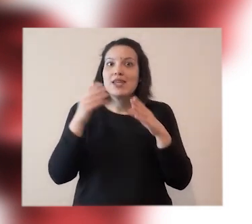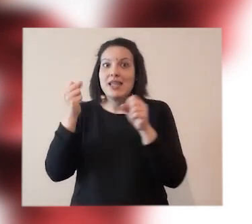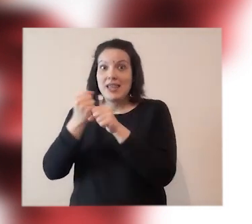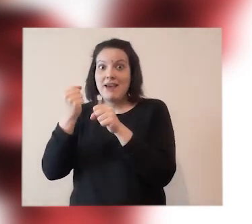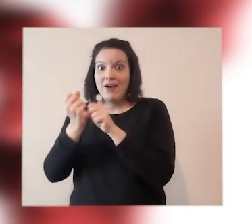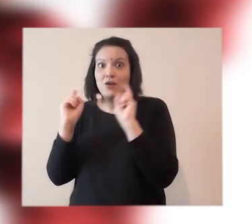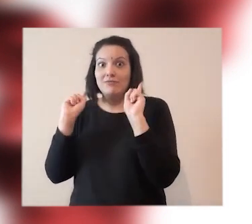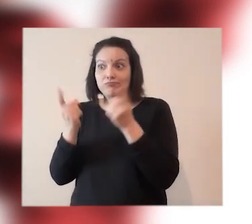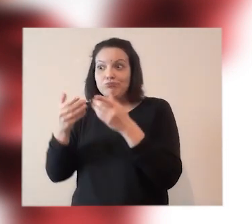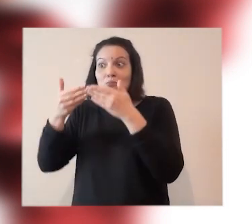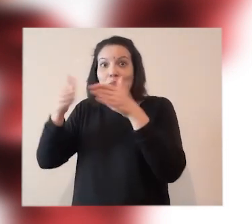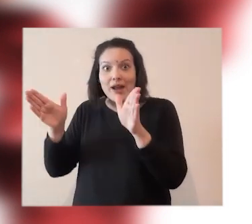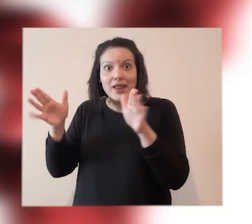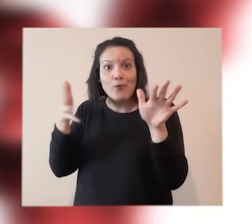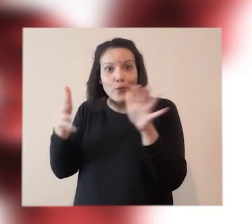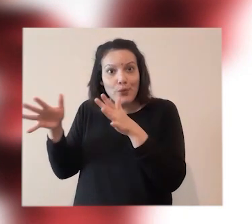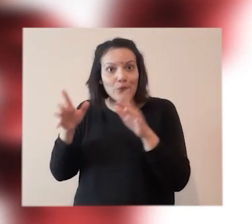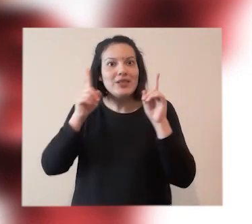sino también nuestras casas.